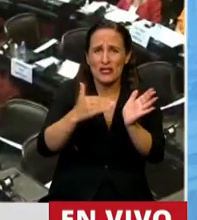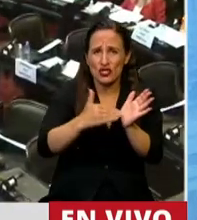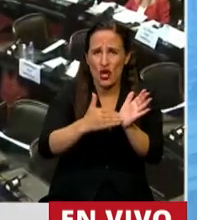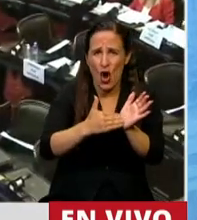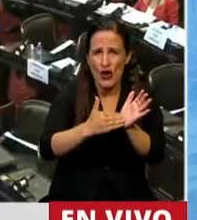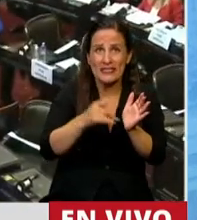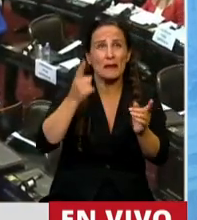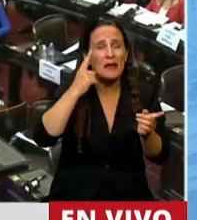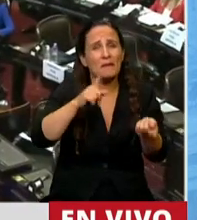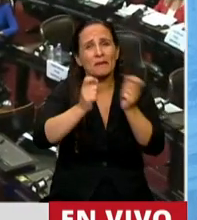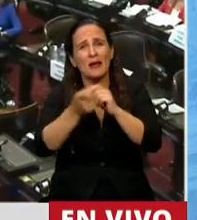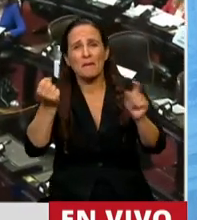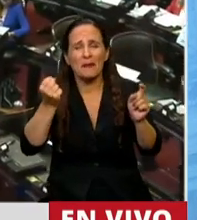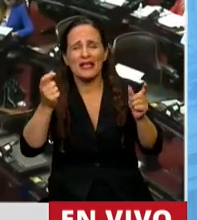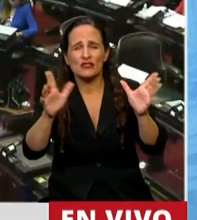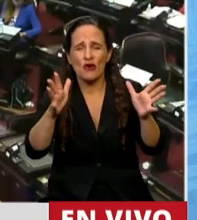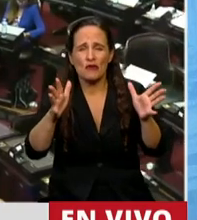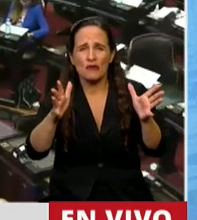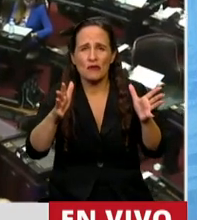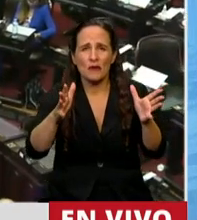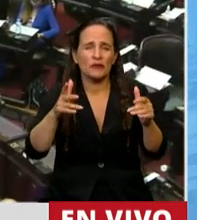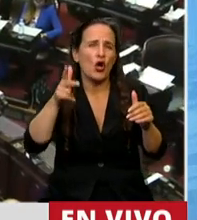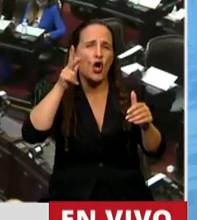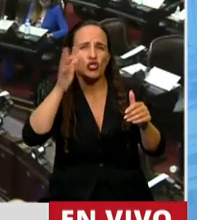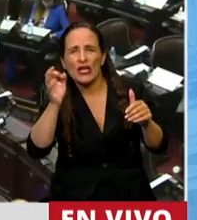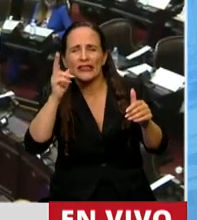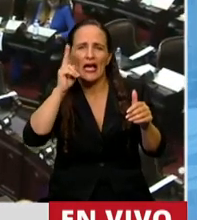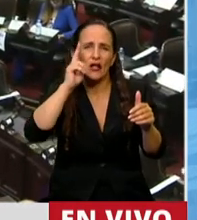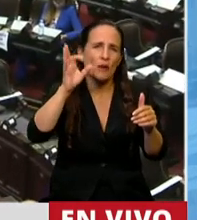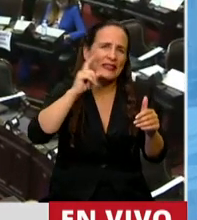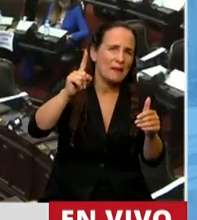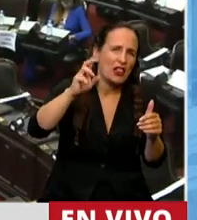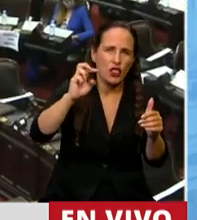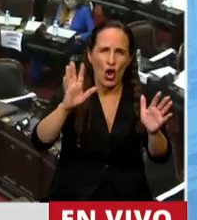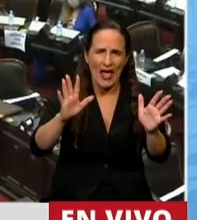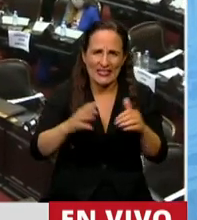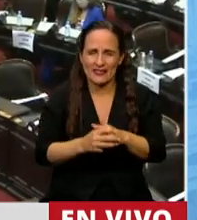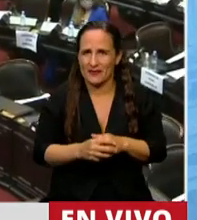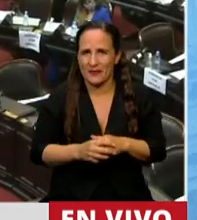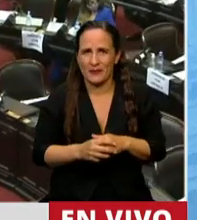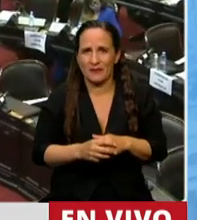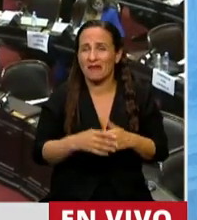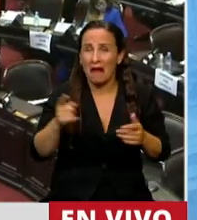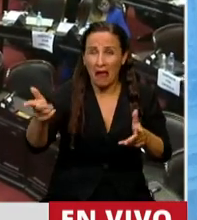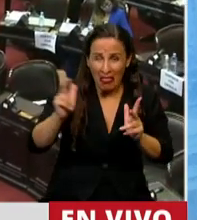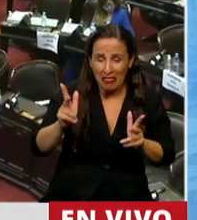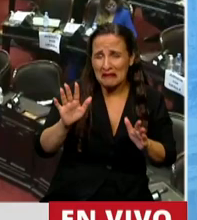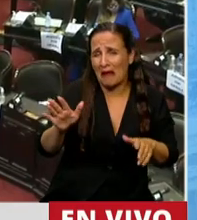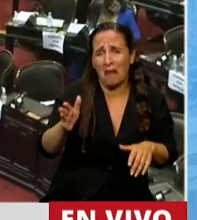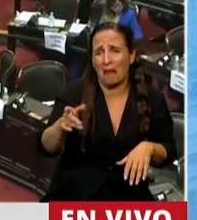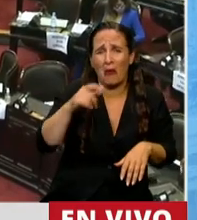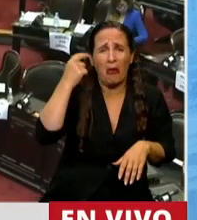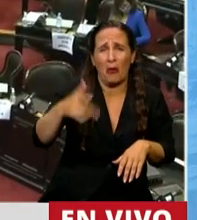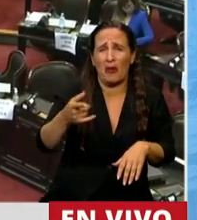al cambio también, mentiroso de ahora, alrededor de 80, 90 mil dólares. Es una vergüenza y es una